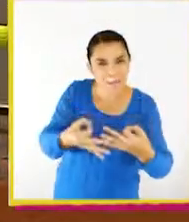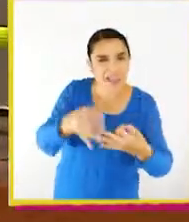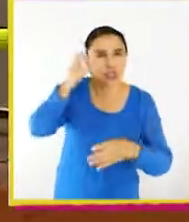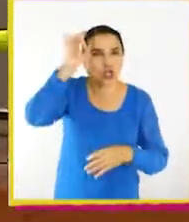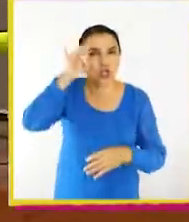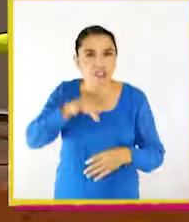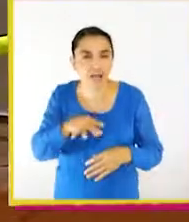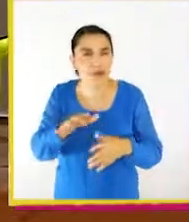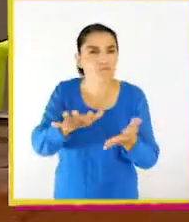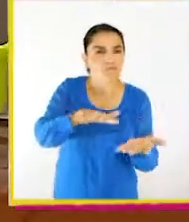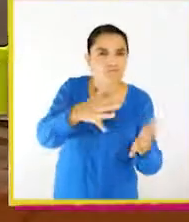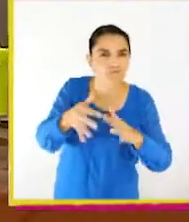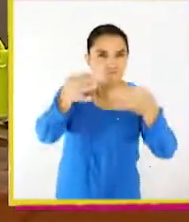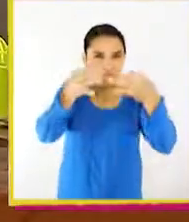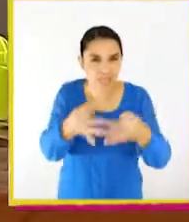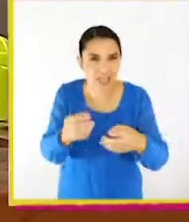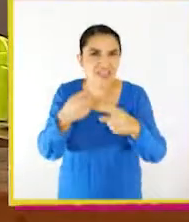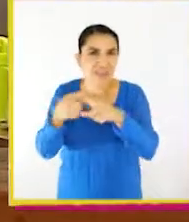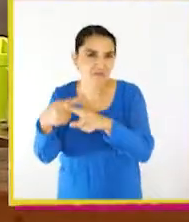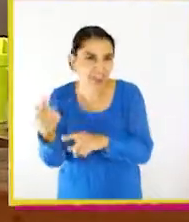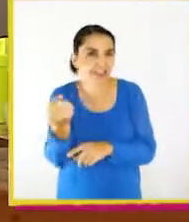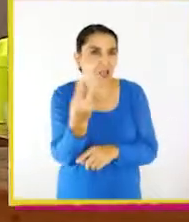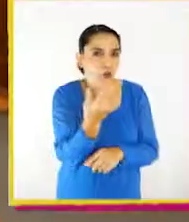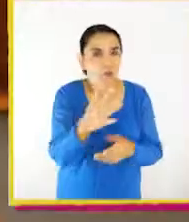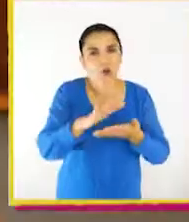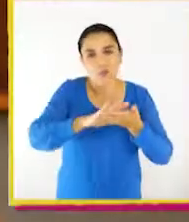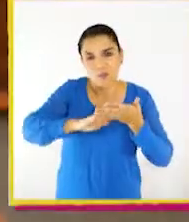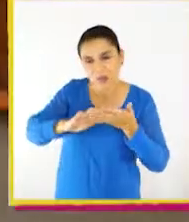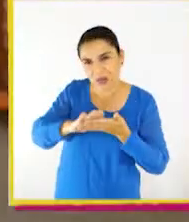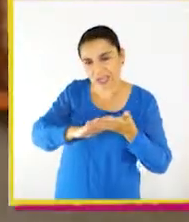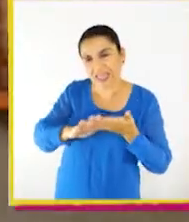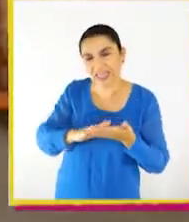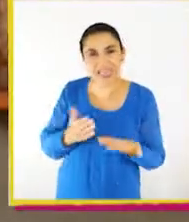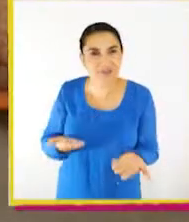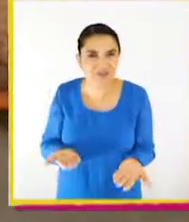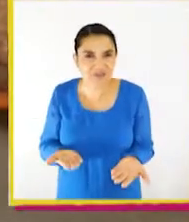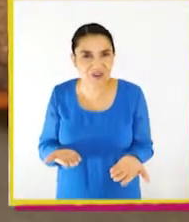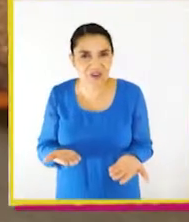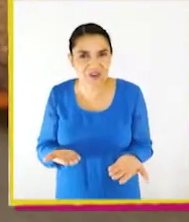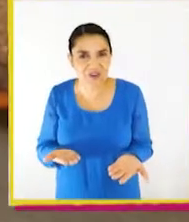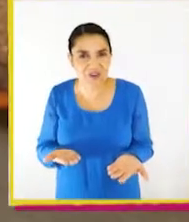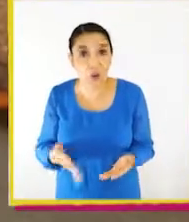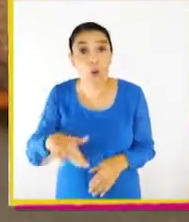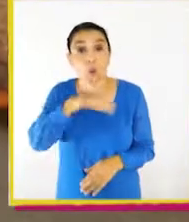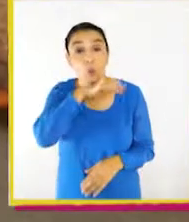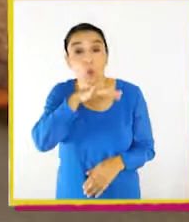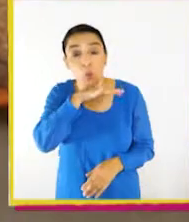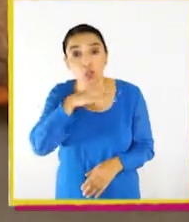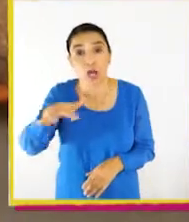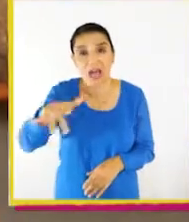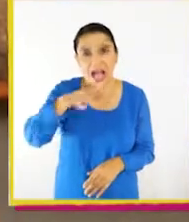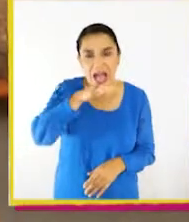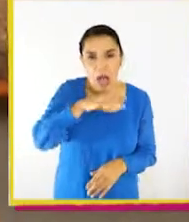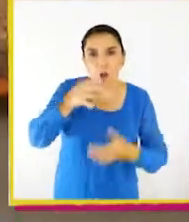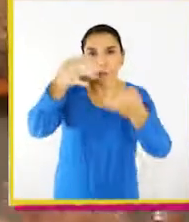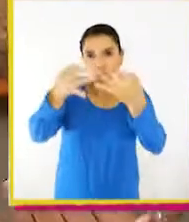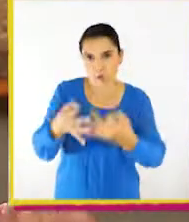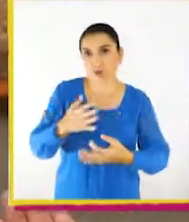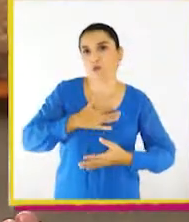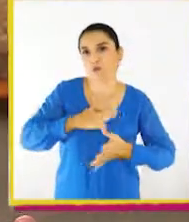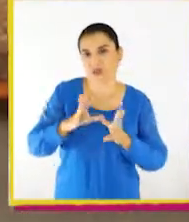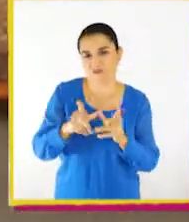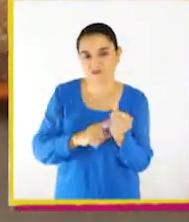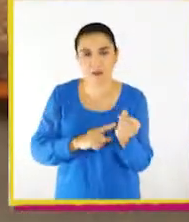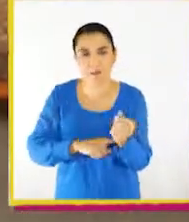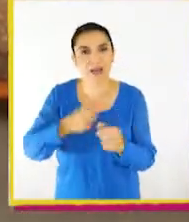para así calcular el valor medio entre varios valores. Por ejemplo, el consumo de agua promedio de mi